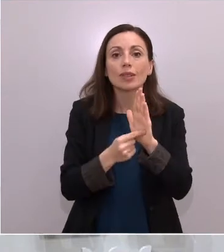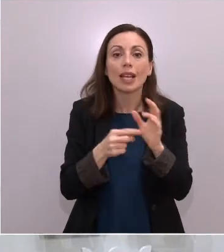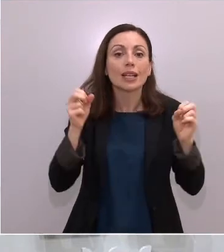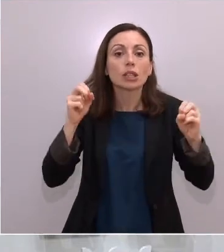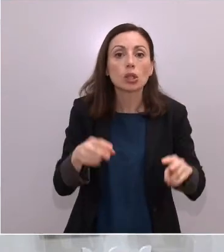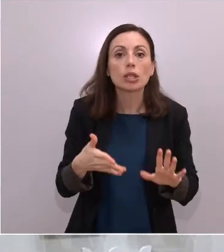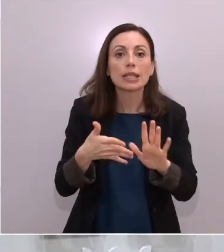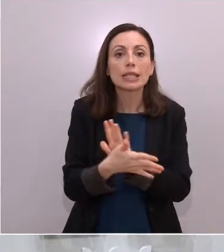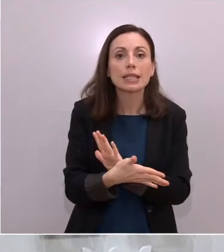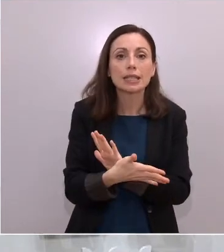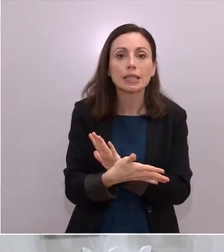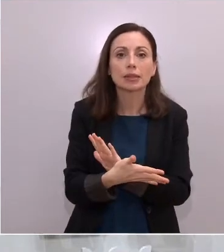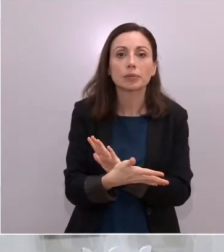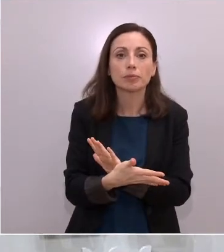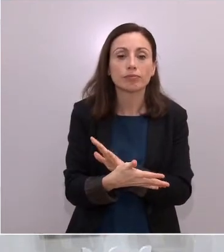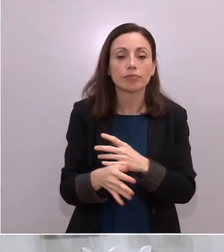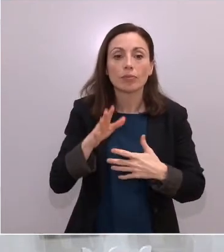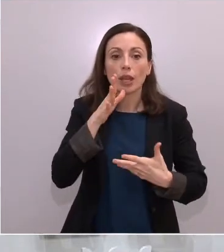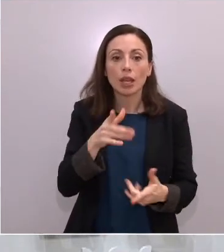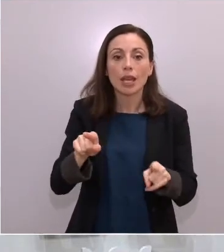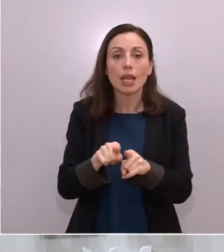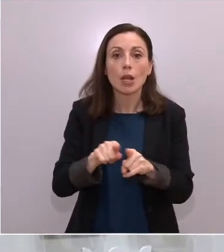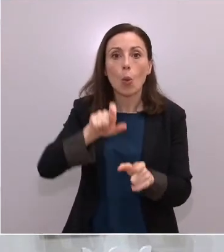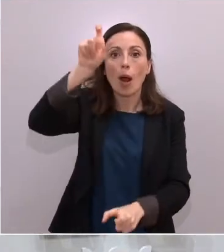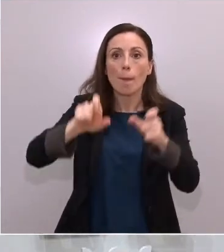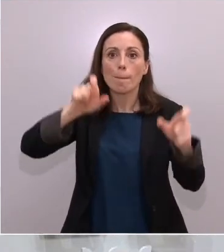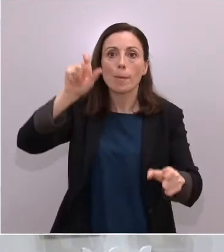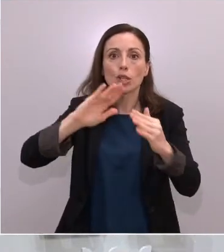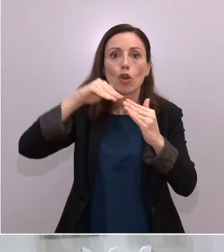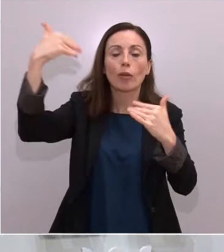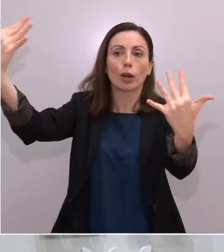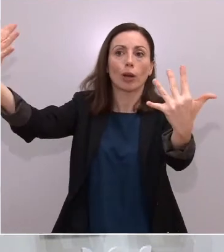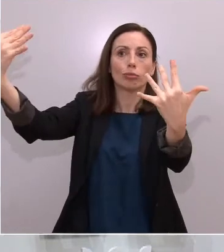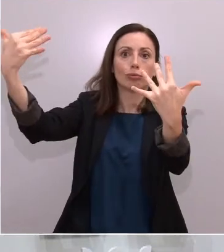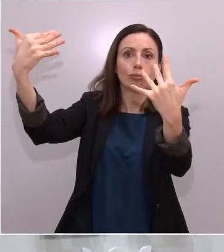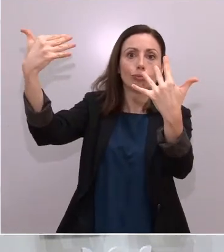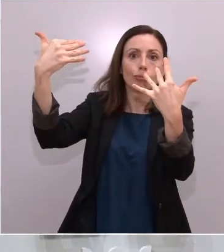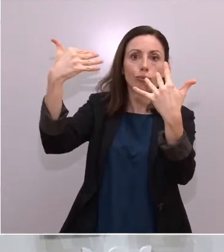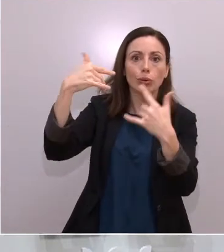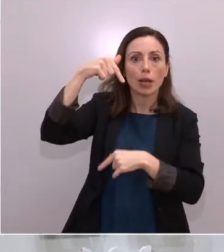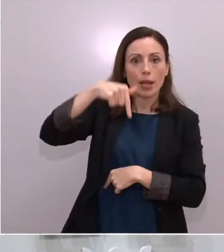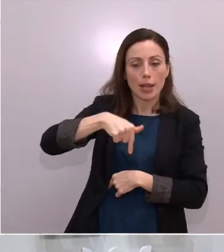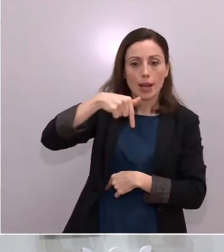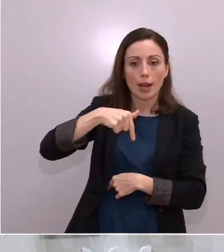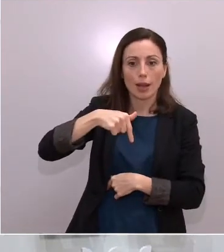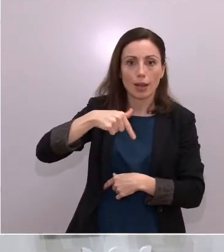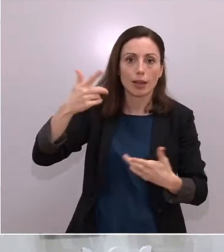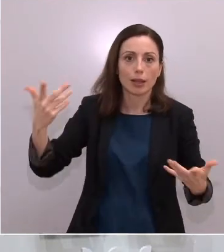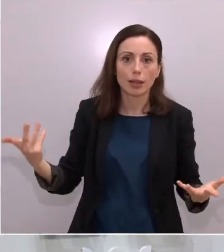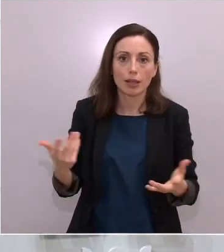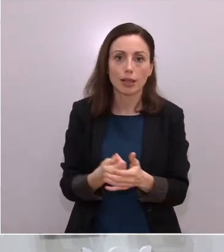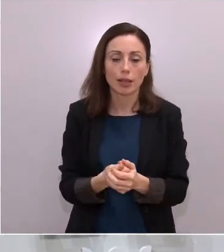podemos convertirnos estos territorios en receptores de población de otros territorios que no cuenten con estas medidas de